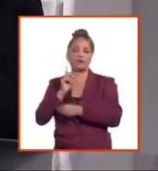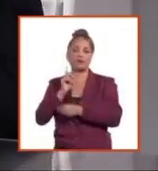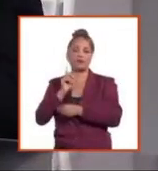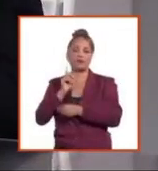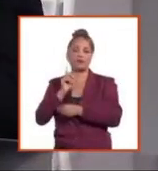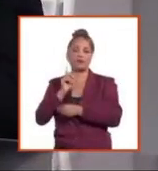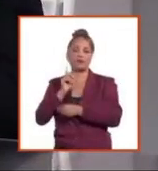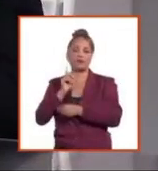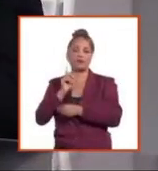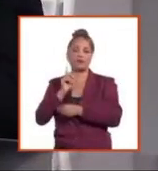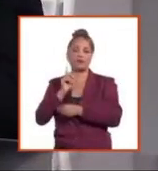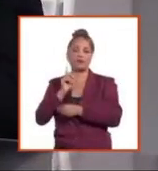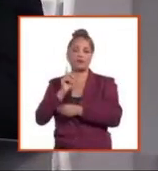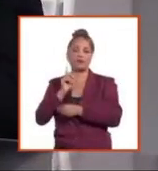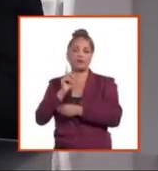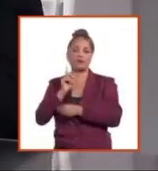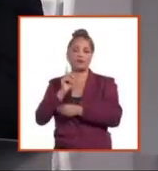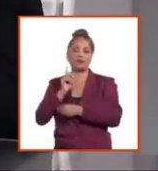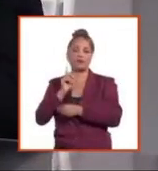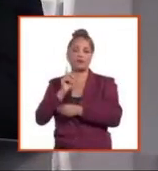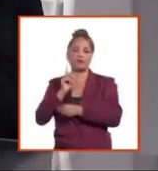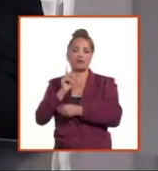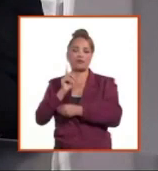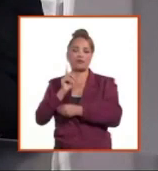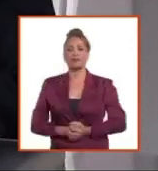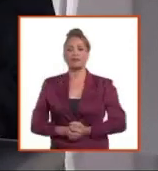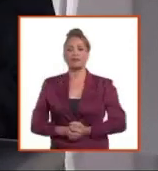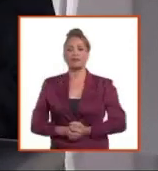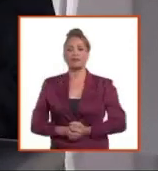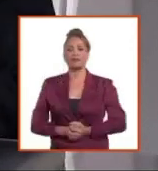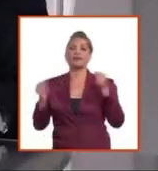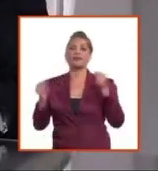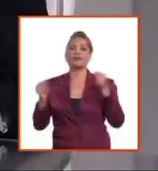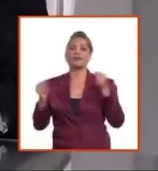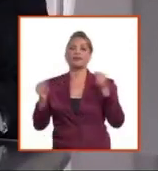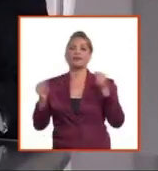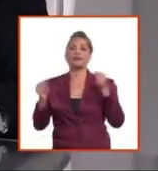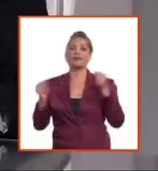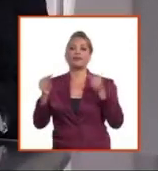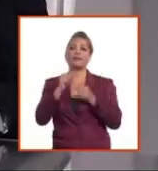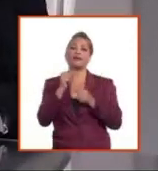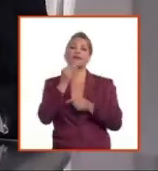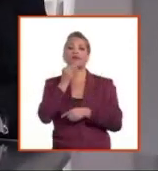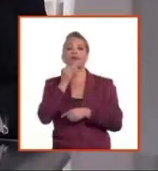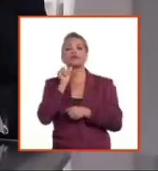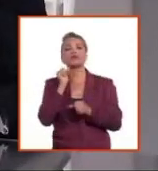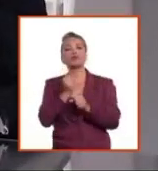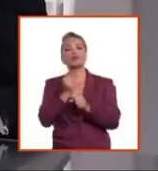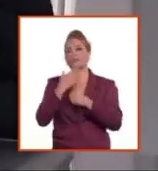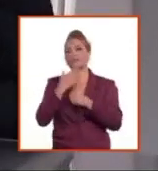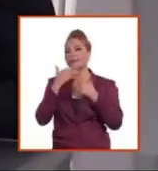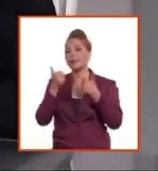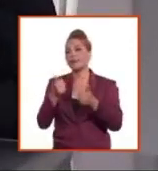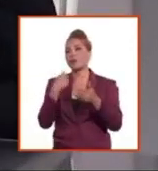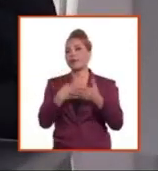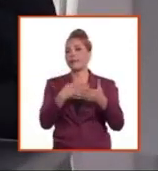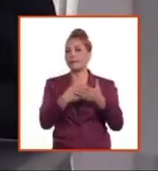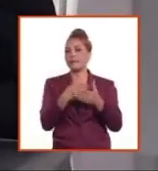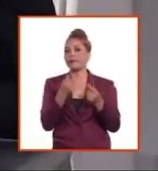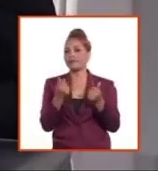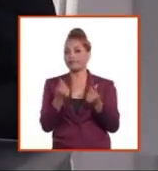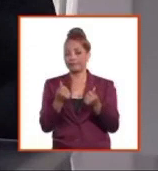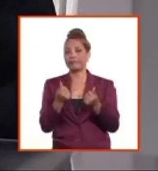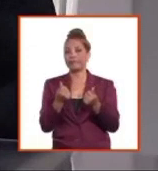entiende no voy de punto a punto véalo luego esto hay una trayectoria que recoge que todos me pópulo con la gente el sector empresarial y en que